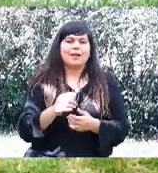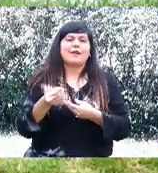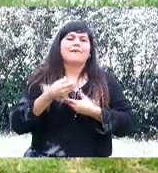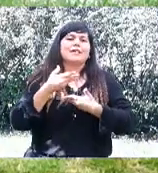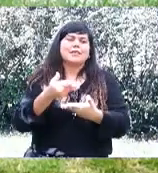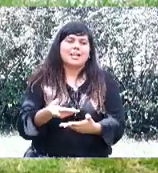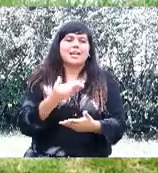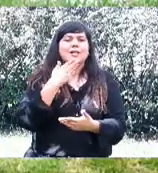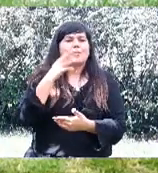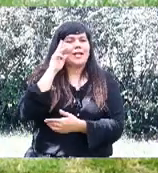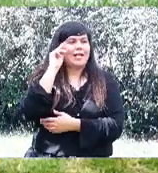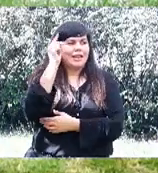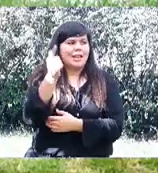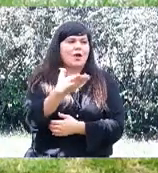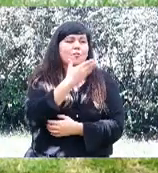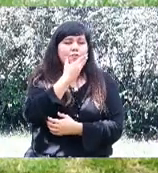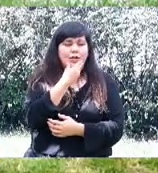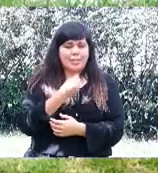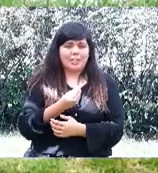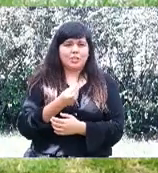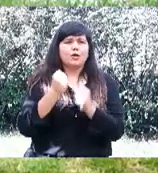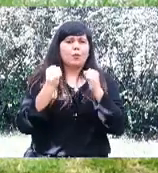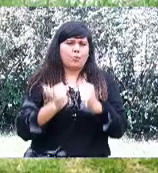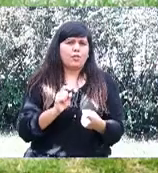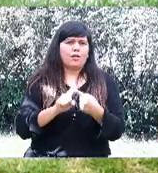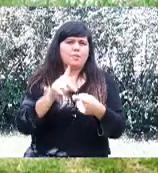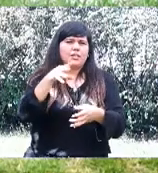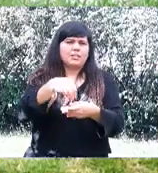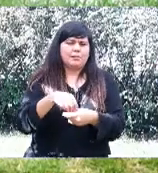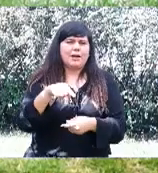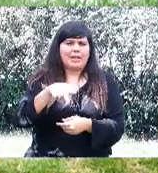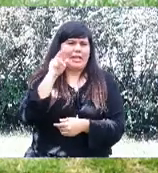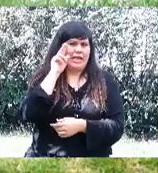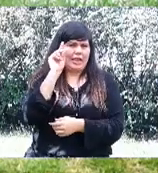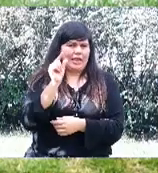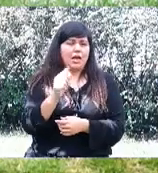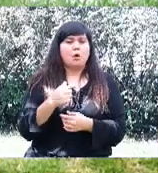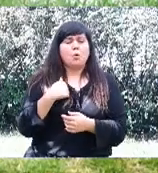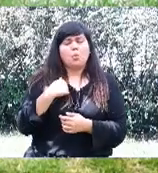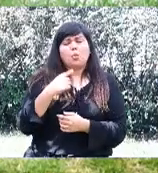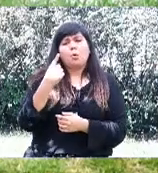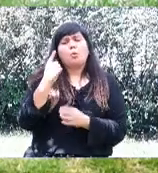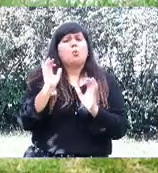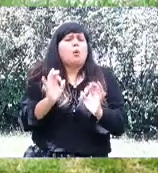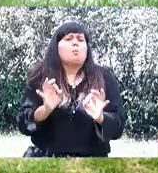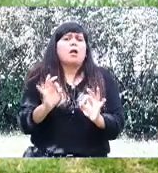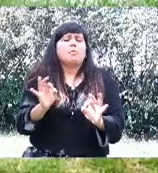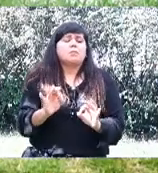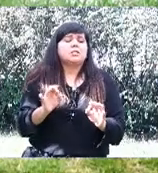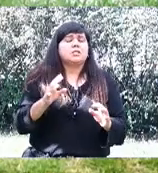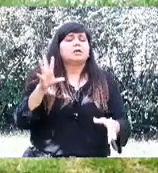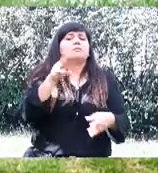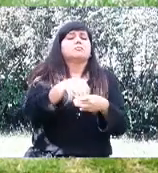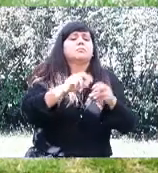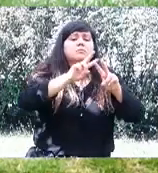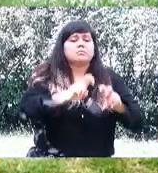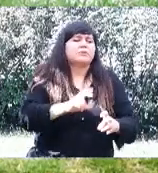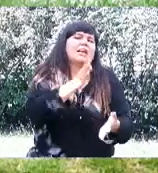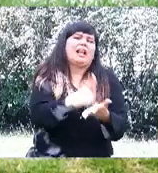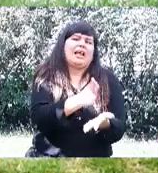invitación y por la iniciativa creo que es super bonito Eh poder participar de este tipo de iniciativas uno usualmente está más vinculado al área de investigación clase